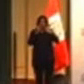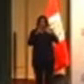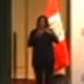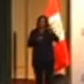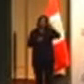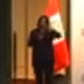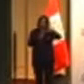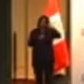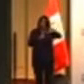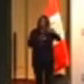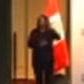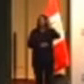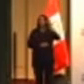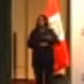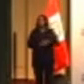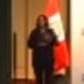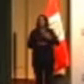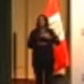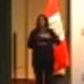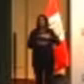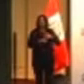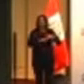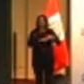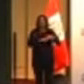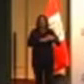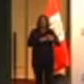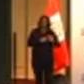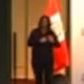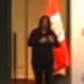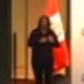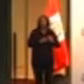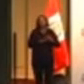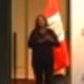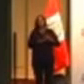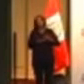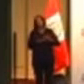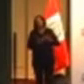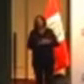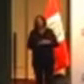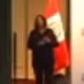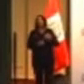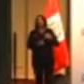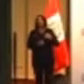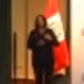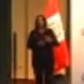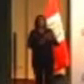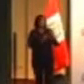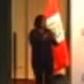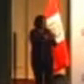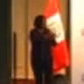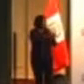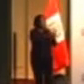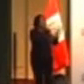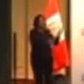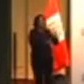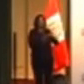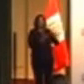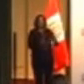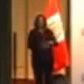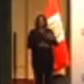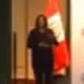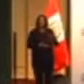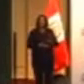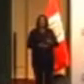recordar Miraflores, a mí me parte el corazón. Disculpen, me voy a acercar al alcalde, el de mis hijas